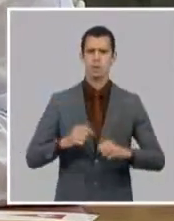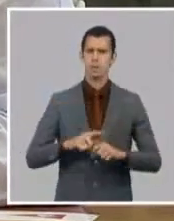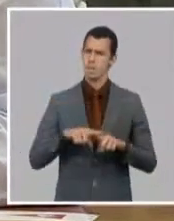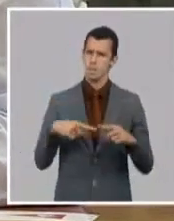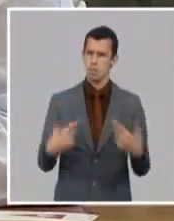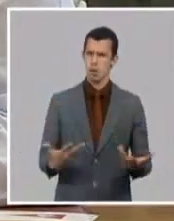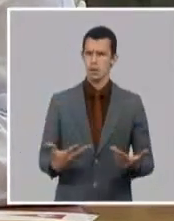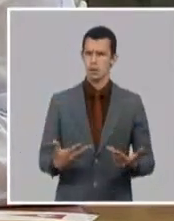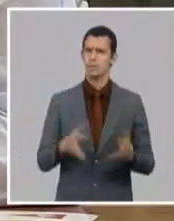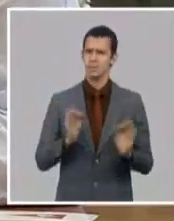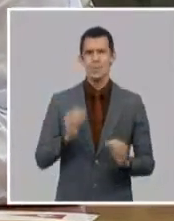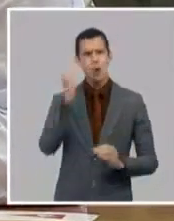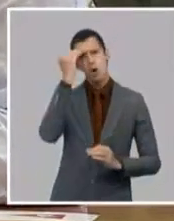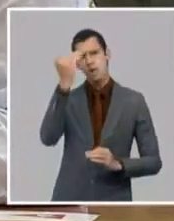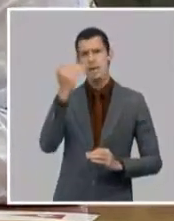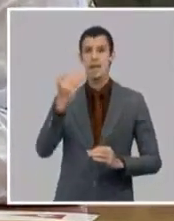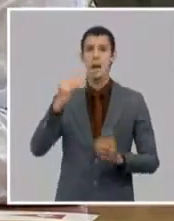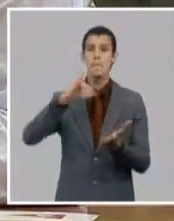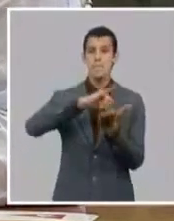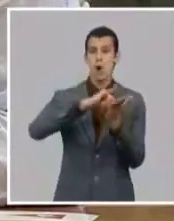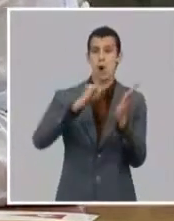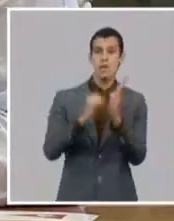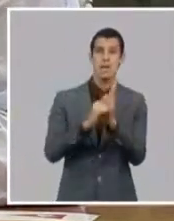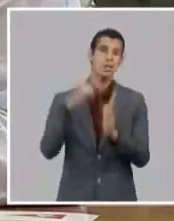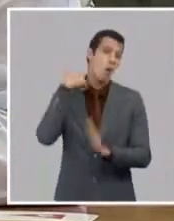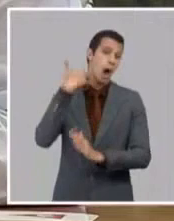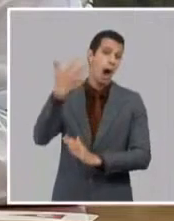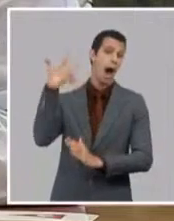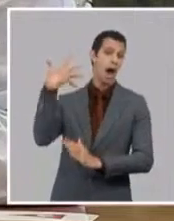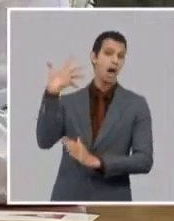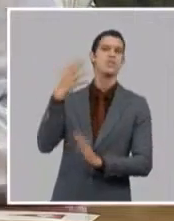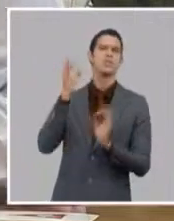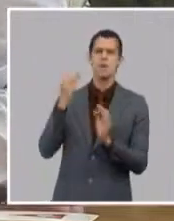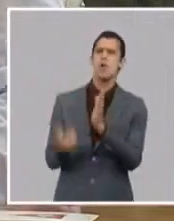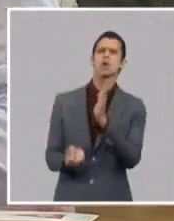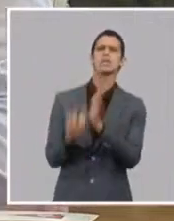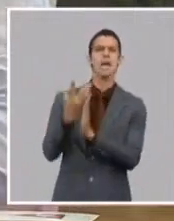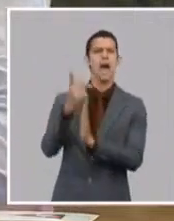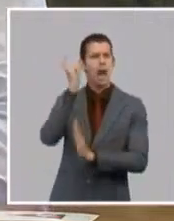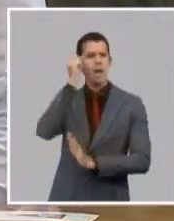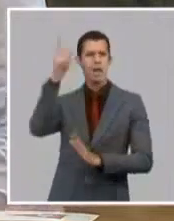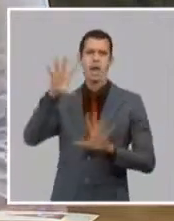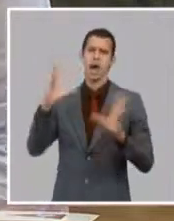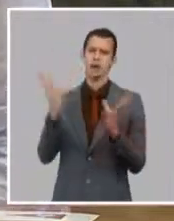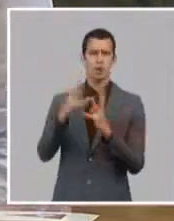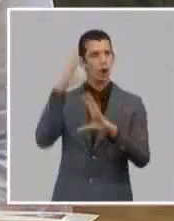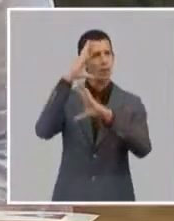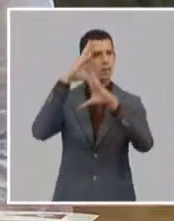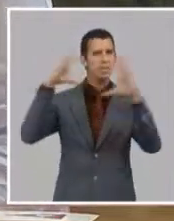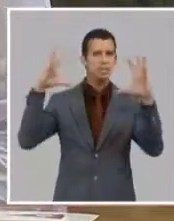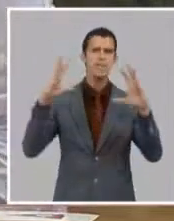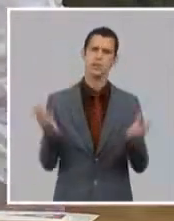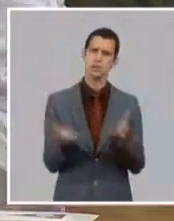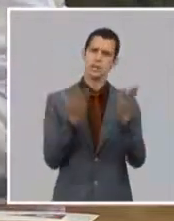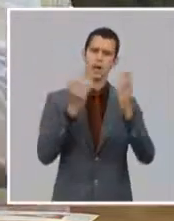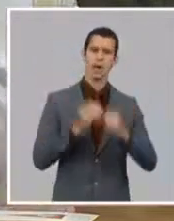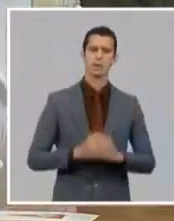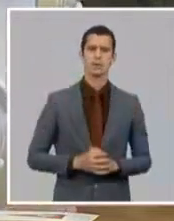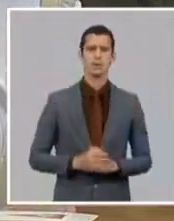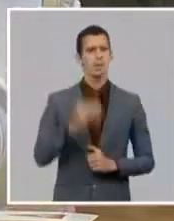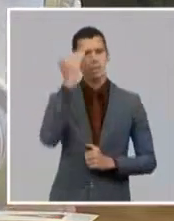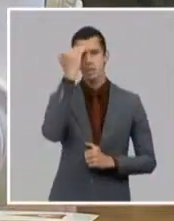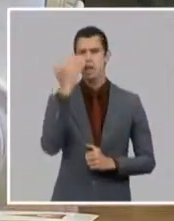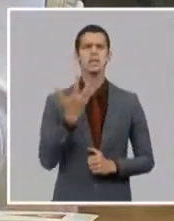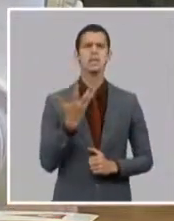obra social, una obra de la revolución, una conquista de la revolución que ha sido el desarrollo científico-tecnológico a partir de la idea